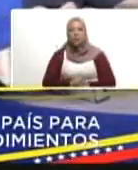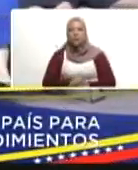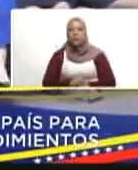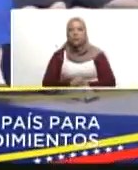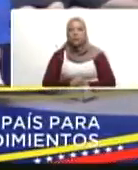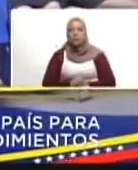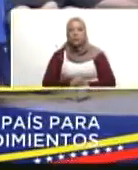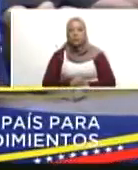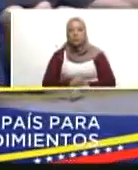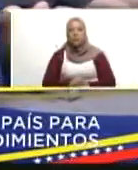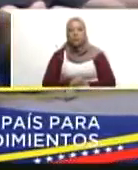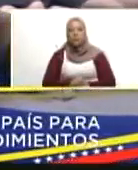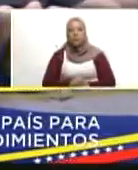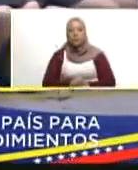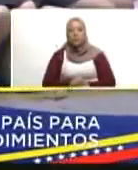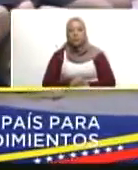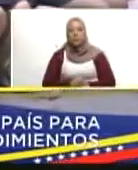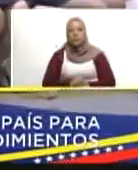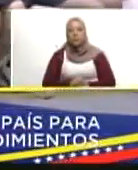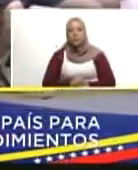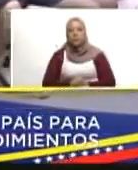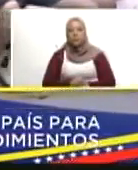después por